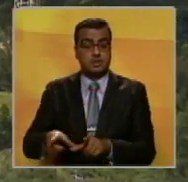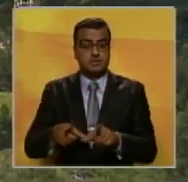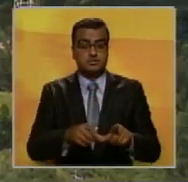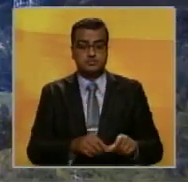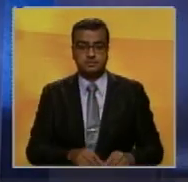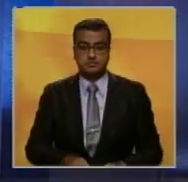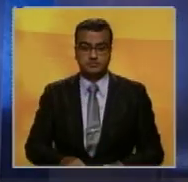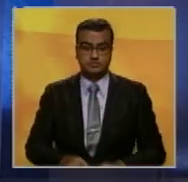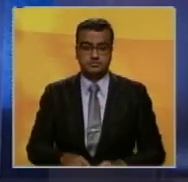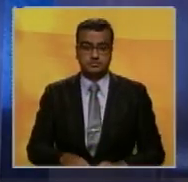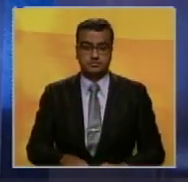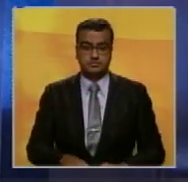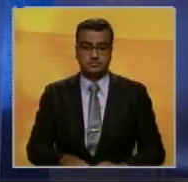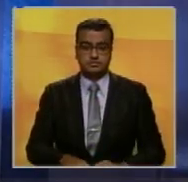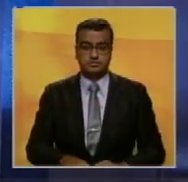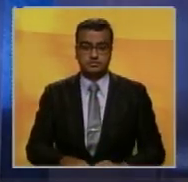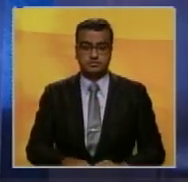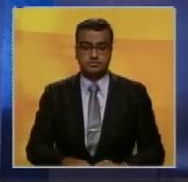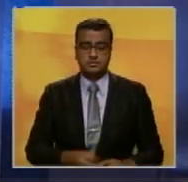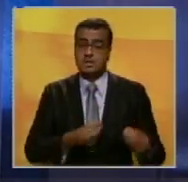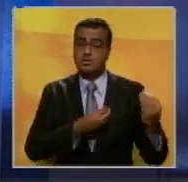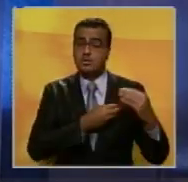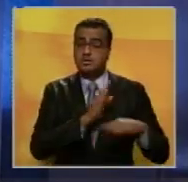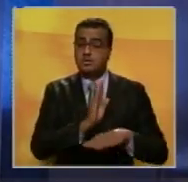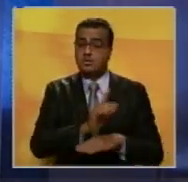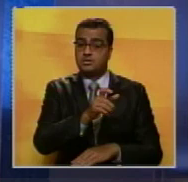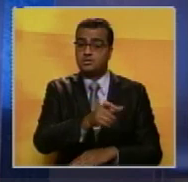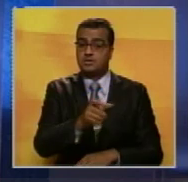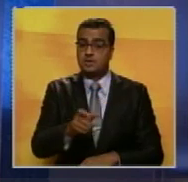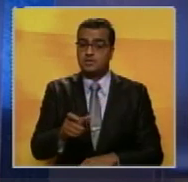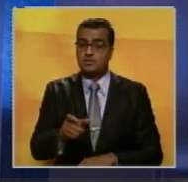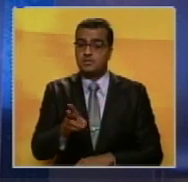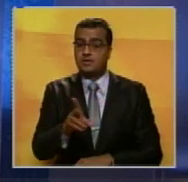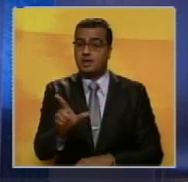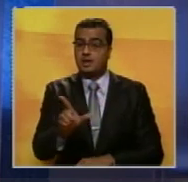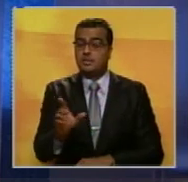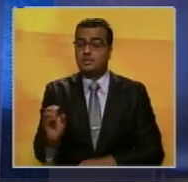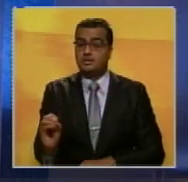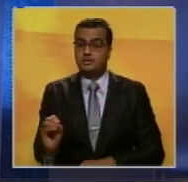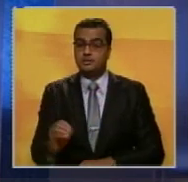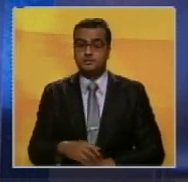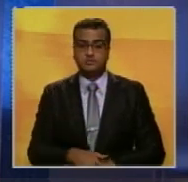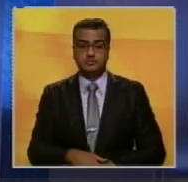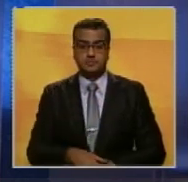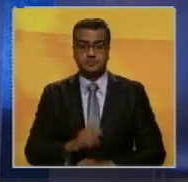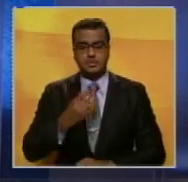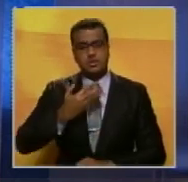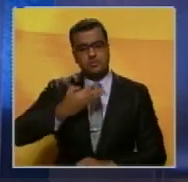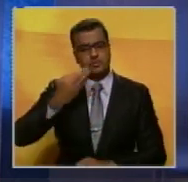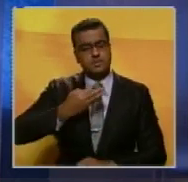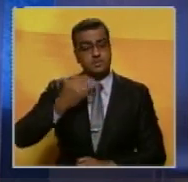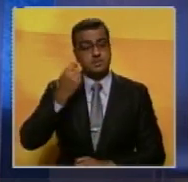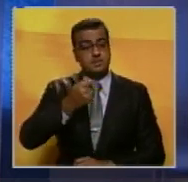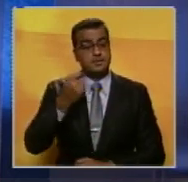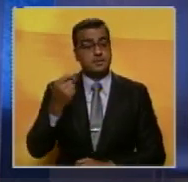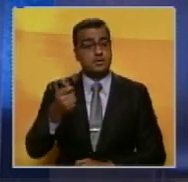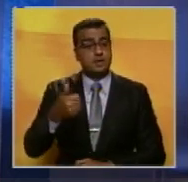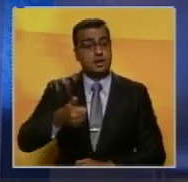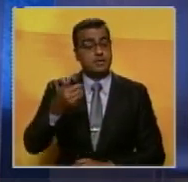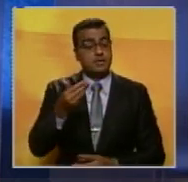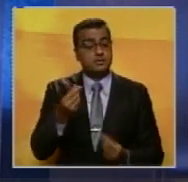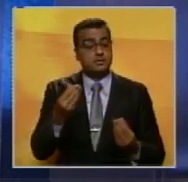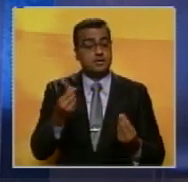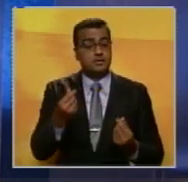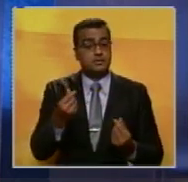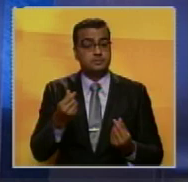en la zona. El director de Seguridad Ciudadana de El Hatillo, Einer Giuliani, confirmó que se pagó una alta suma